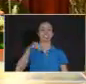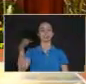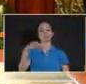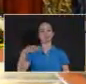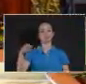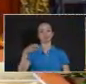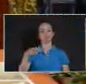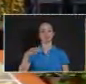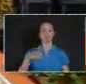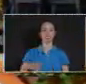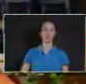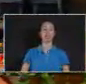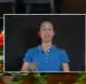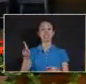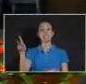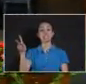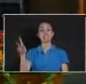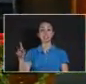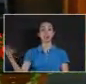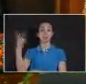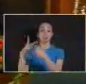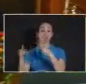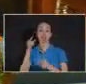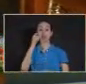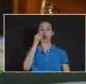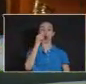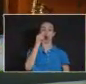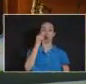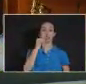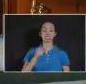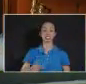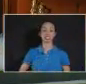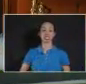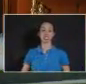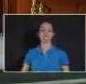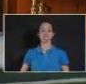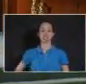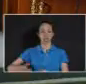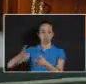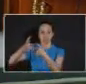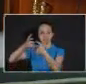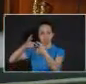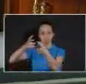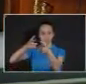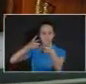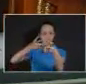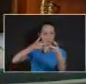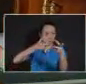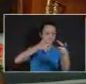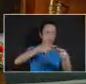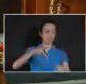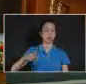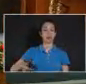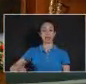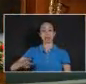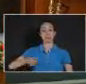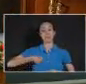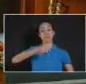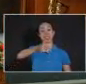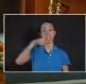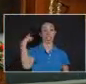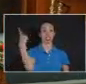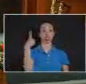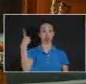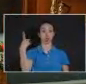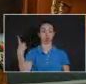Y de repente aparecen unos hombres ranas que salen así del y matan a todos y los hacen